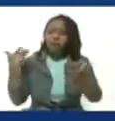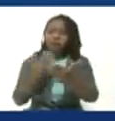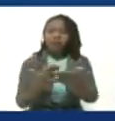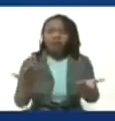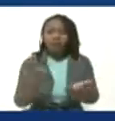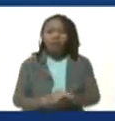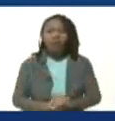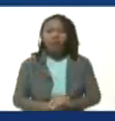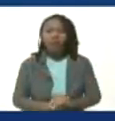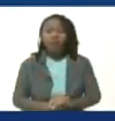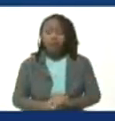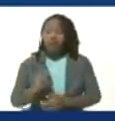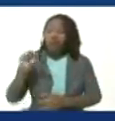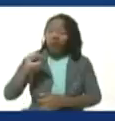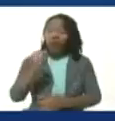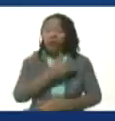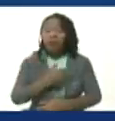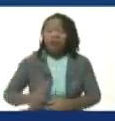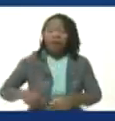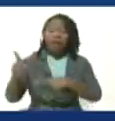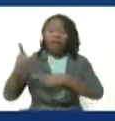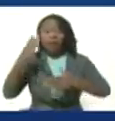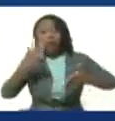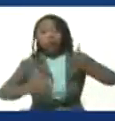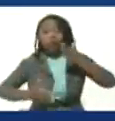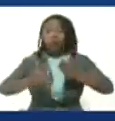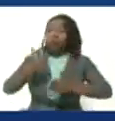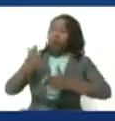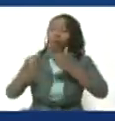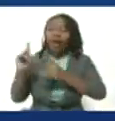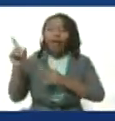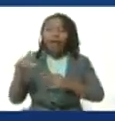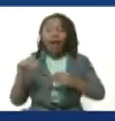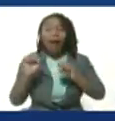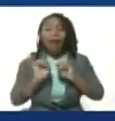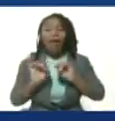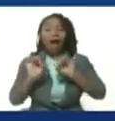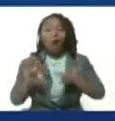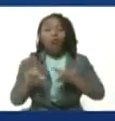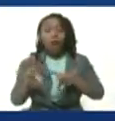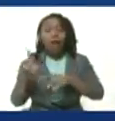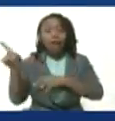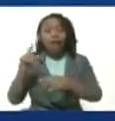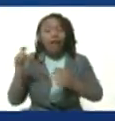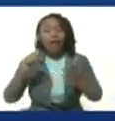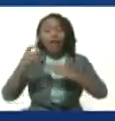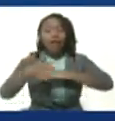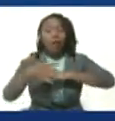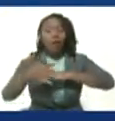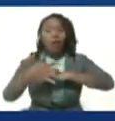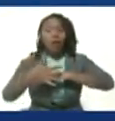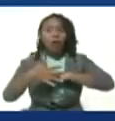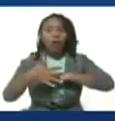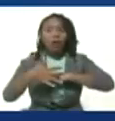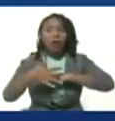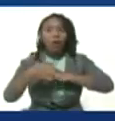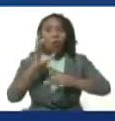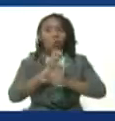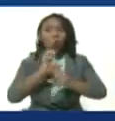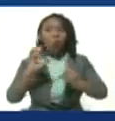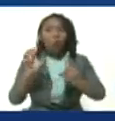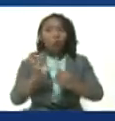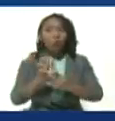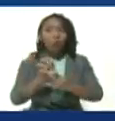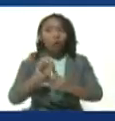Efectivamente, presidente, nosotros, esa robótica es austríaca, es tecnología NAP. Efectivamente,